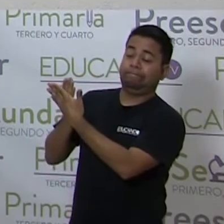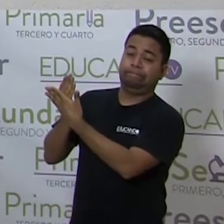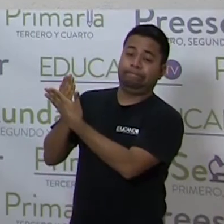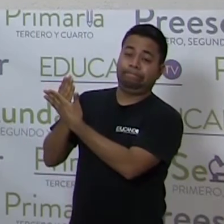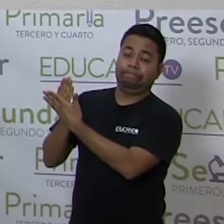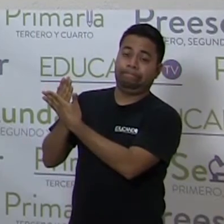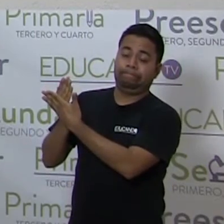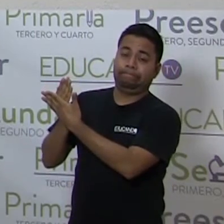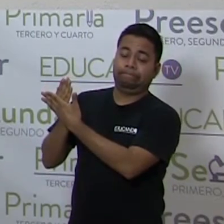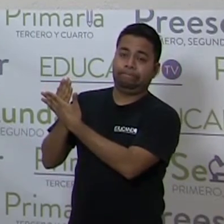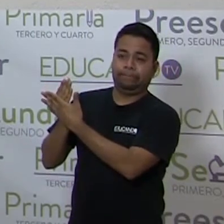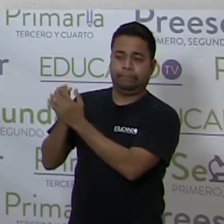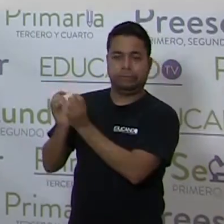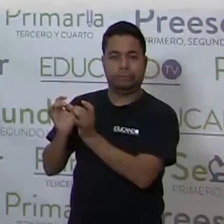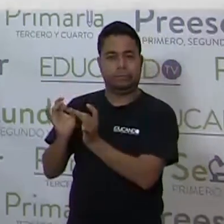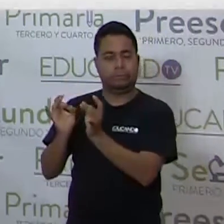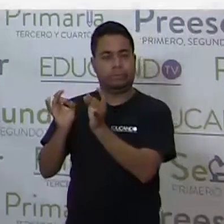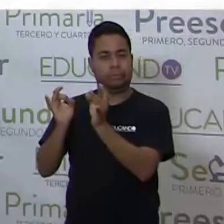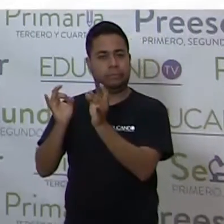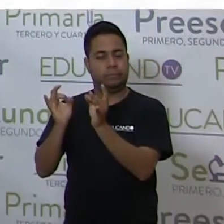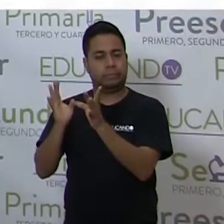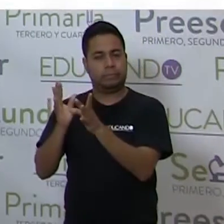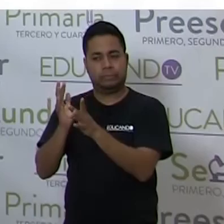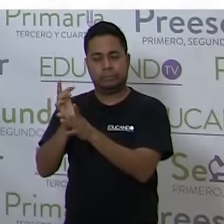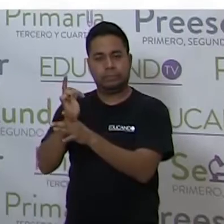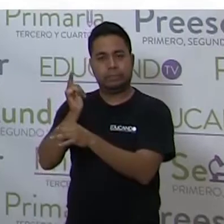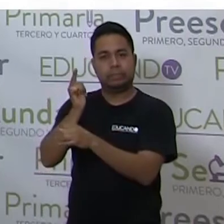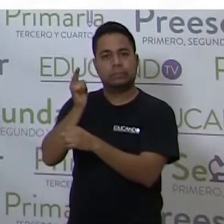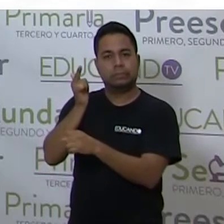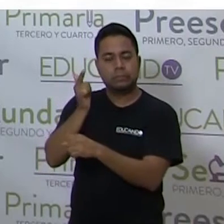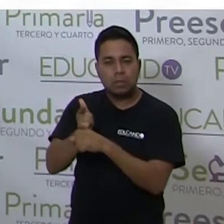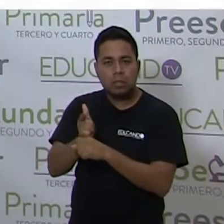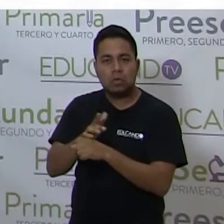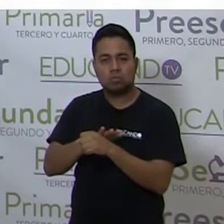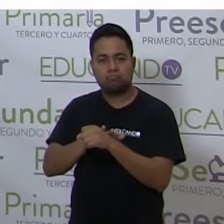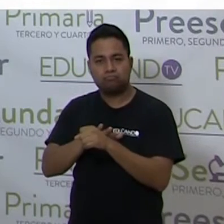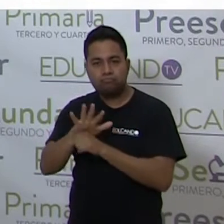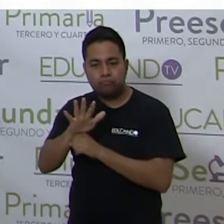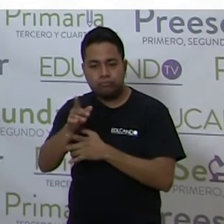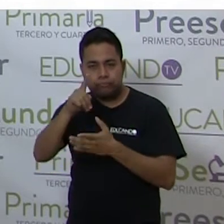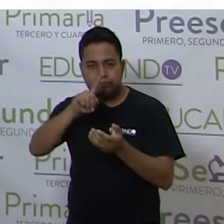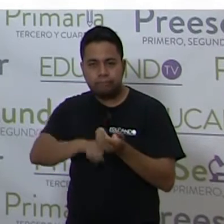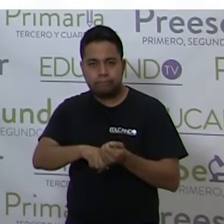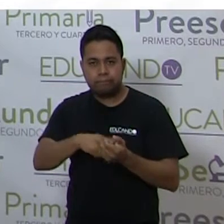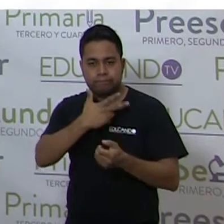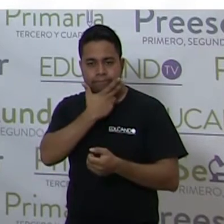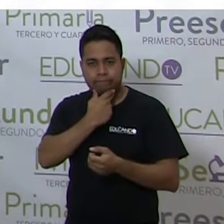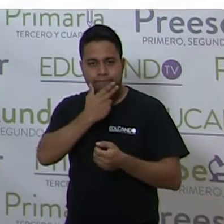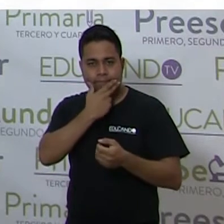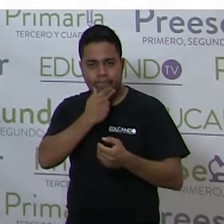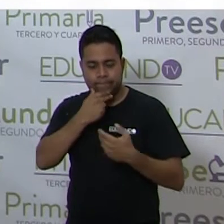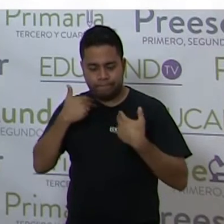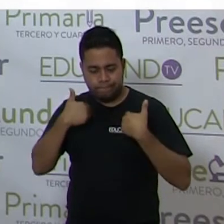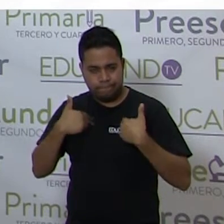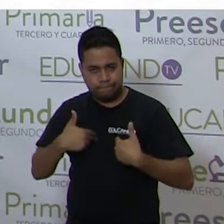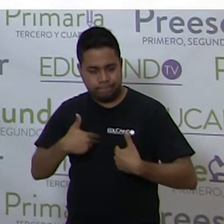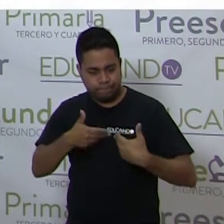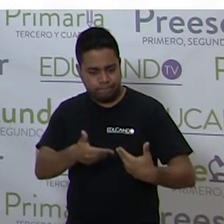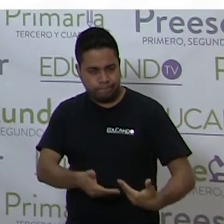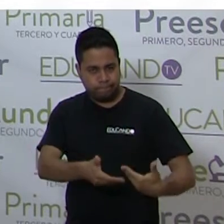de pronto descubrieron lo que en verdad debía entrar en la carne del hombre. El